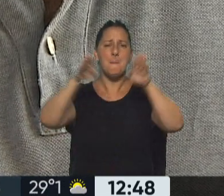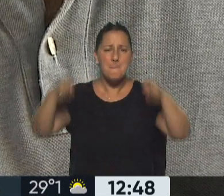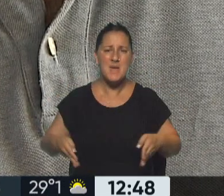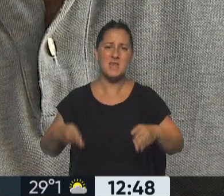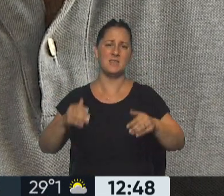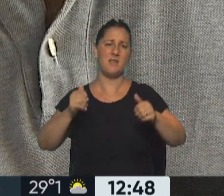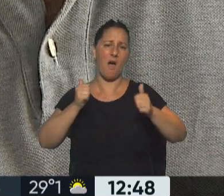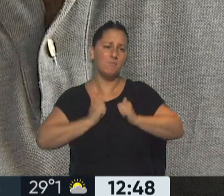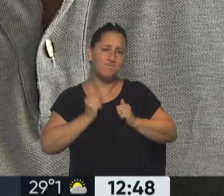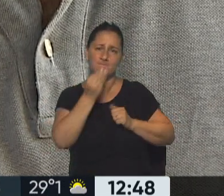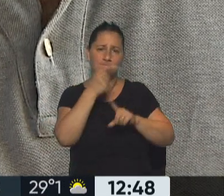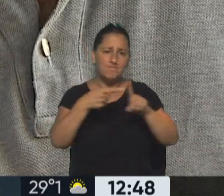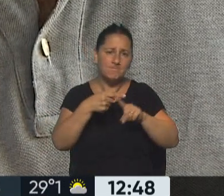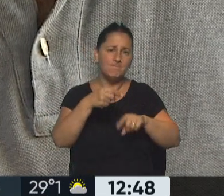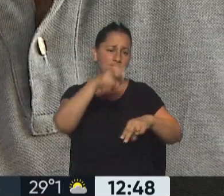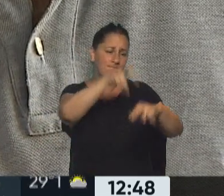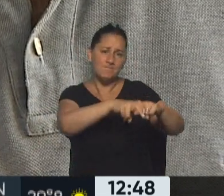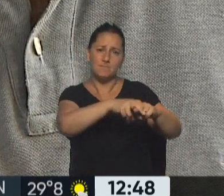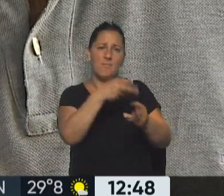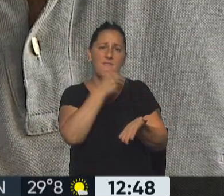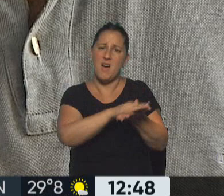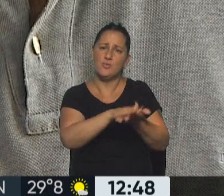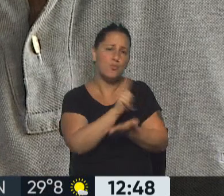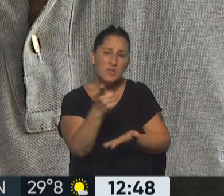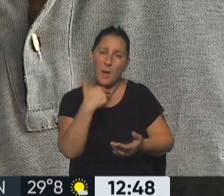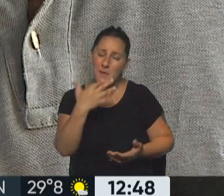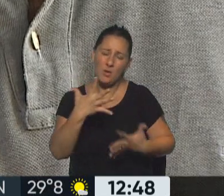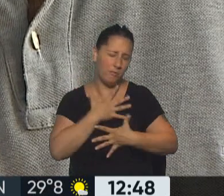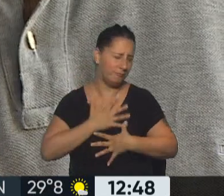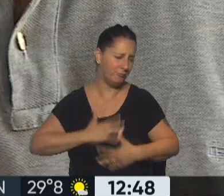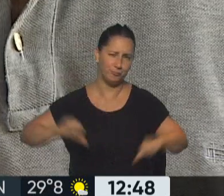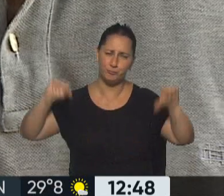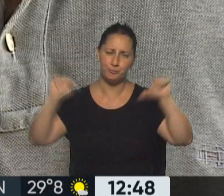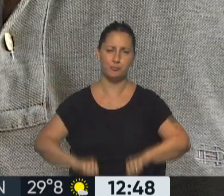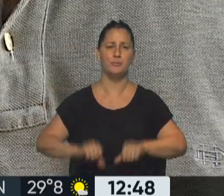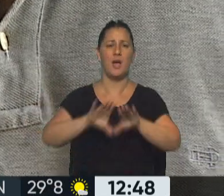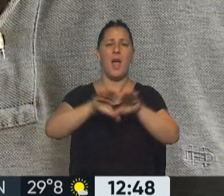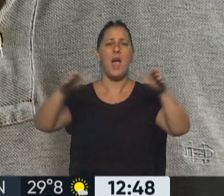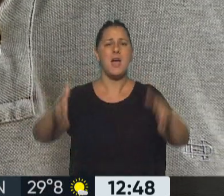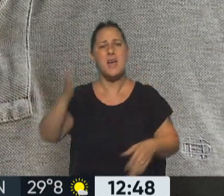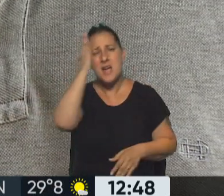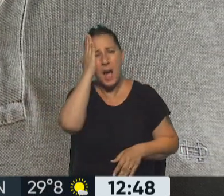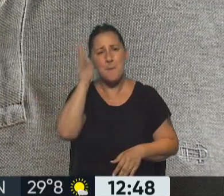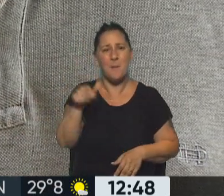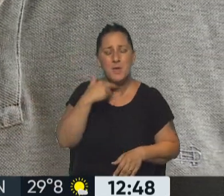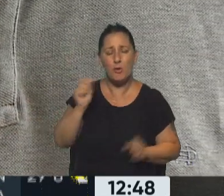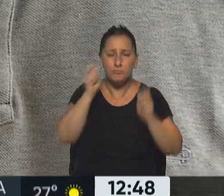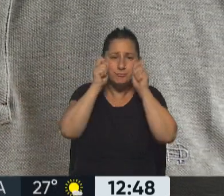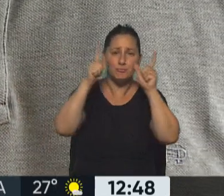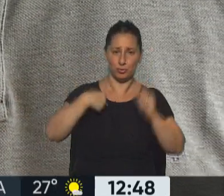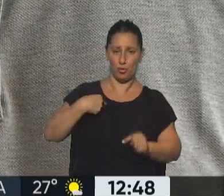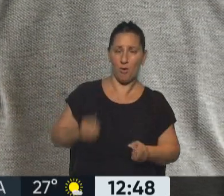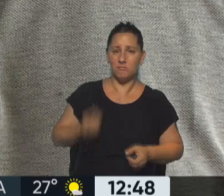almorzar y que tu hijo no esté es muy desgarrador está la cama de él que uno se levanta